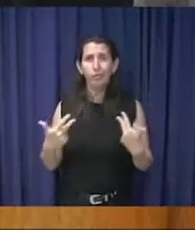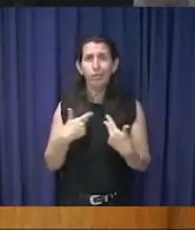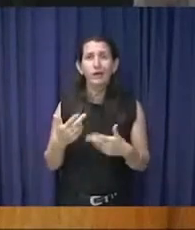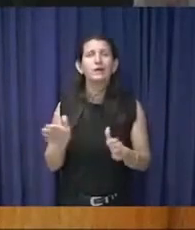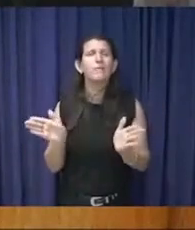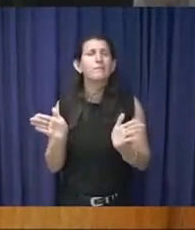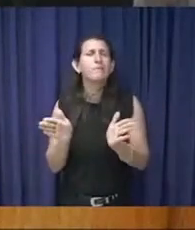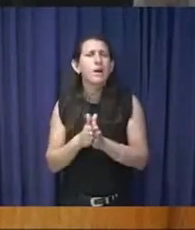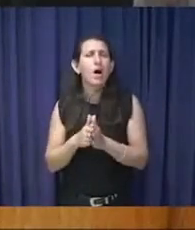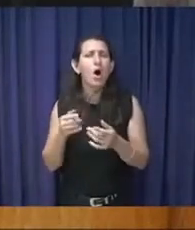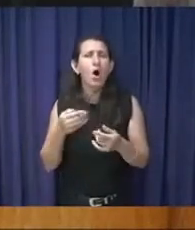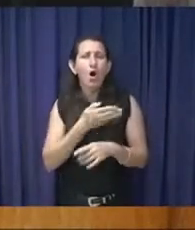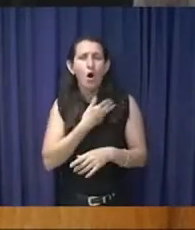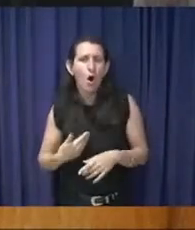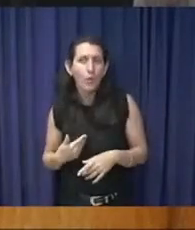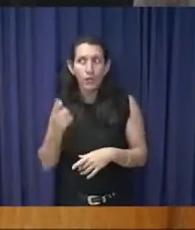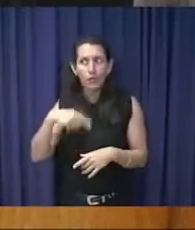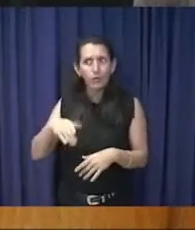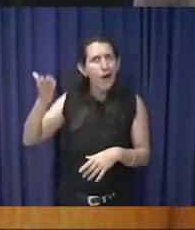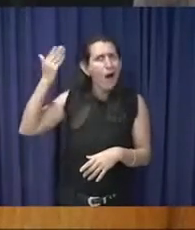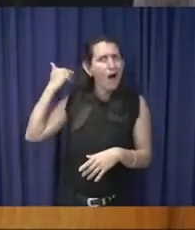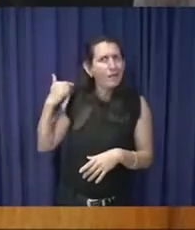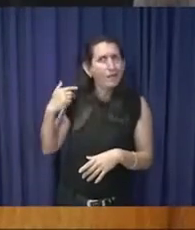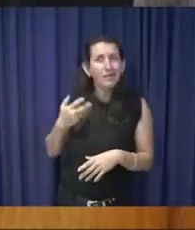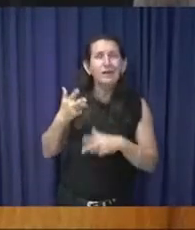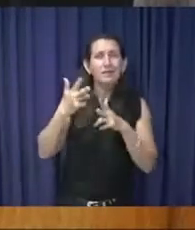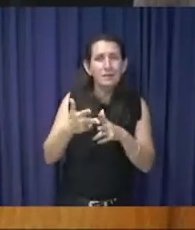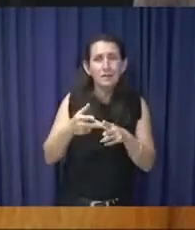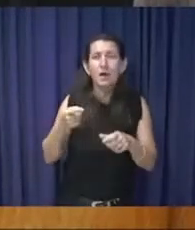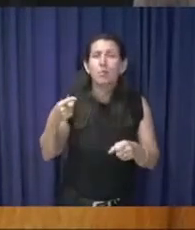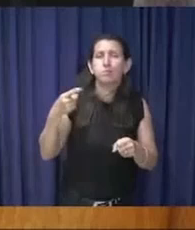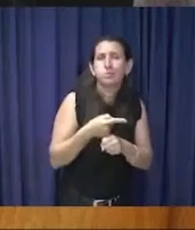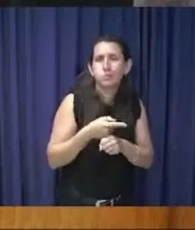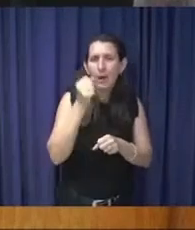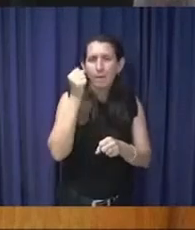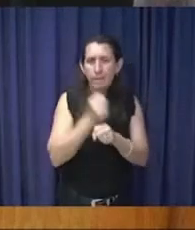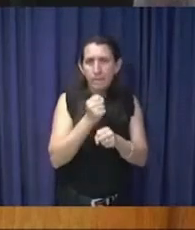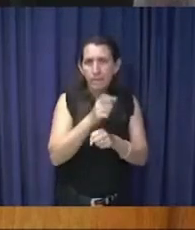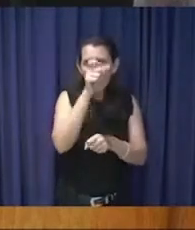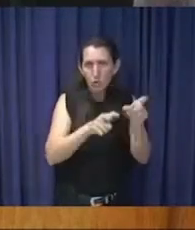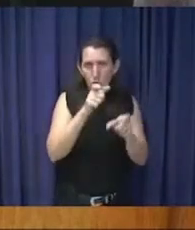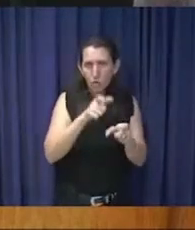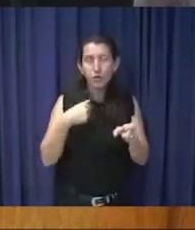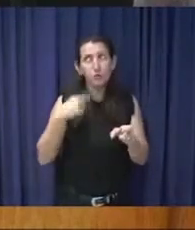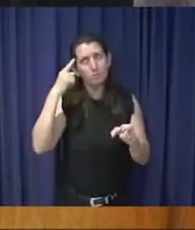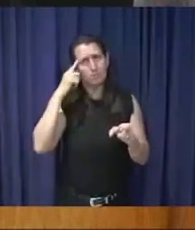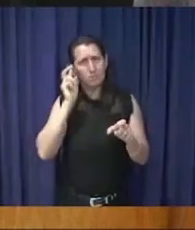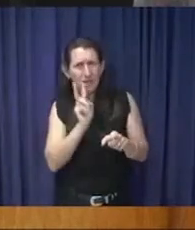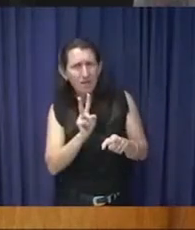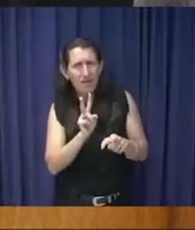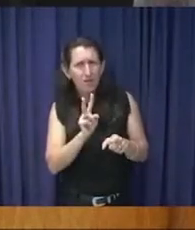que dicen que está atacando al trabajador. Yo lo que veo es protección al trabajador, porque soy trabajadora y me voy a